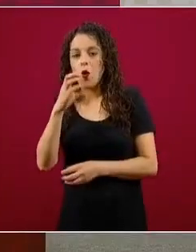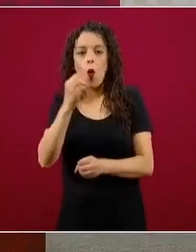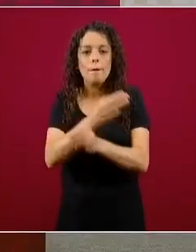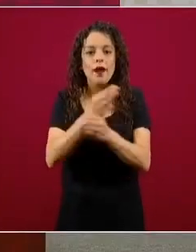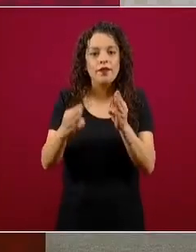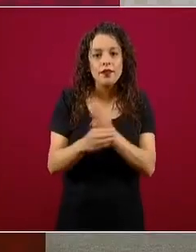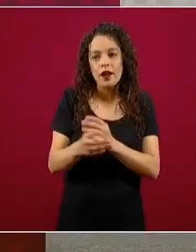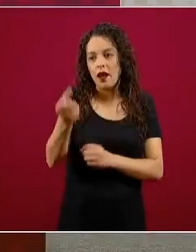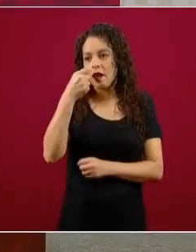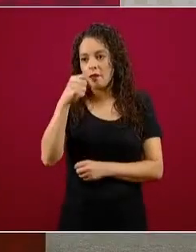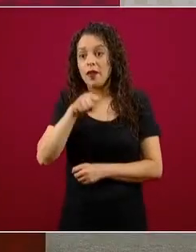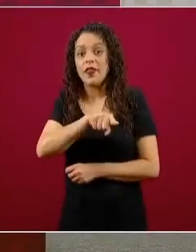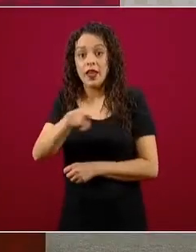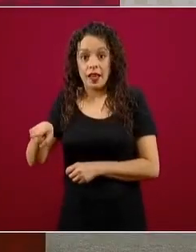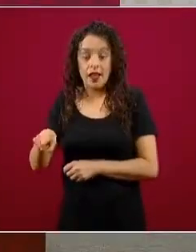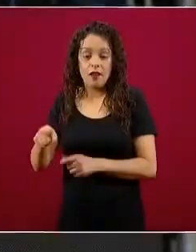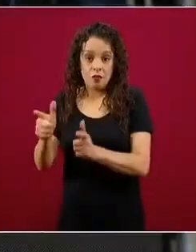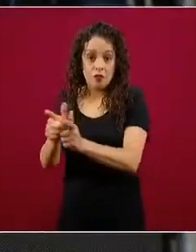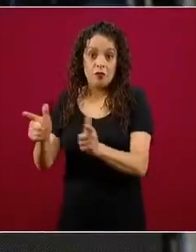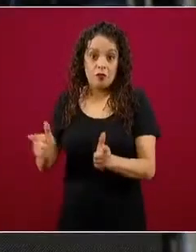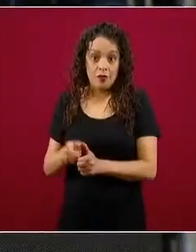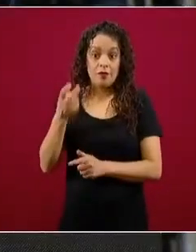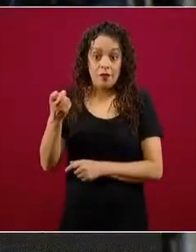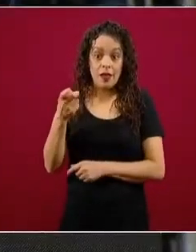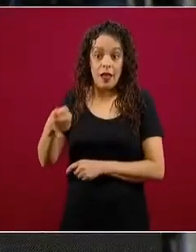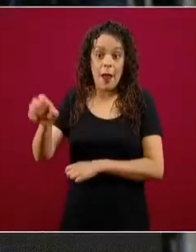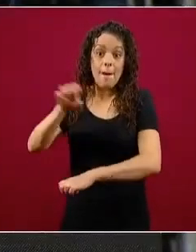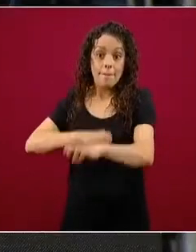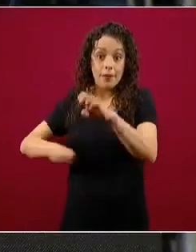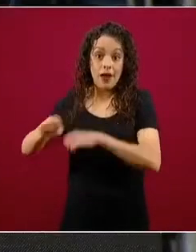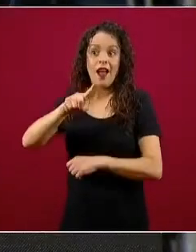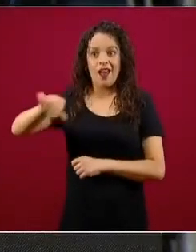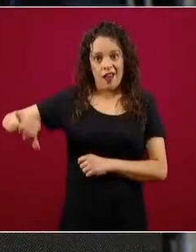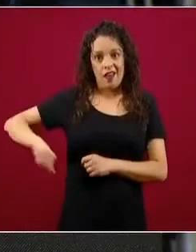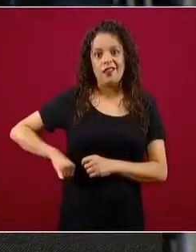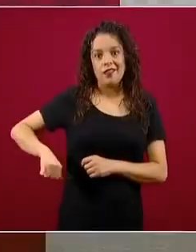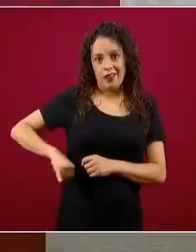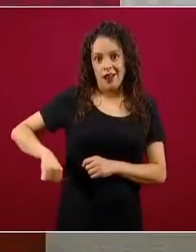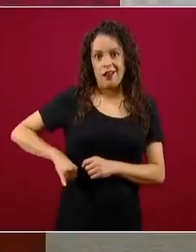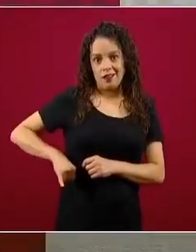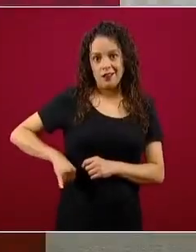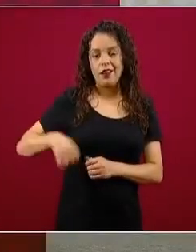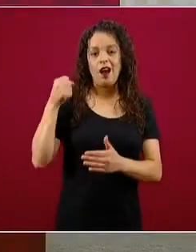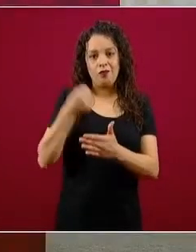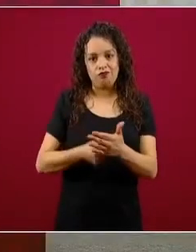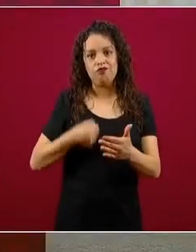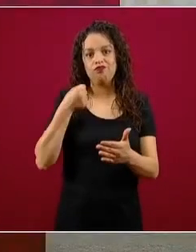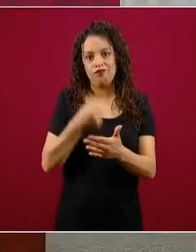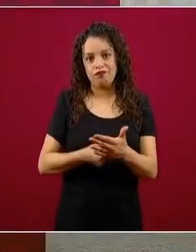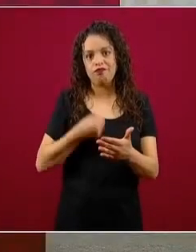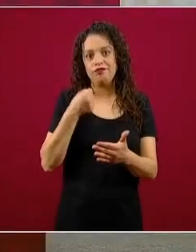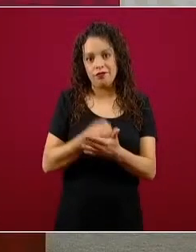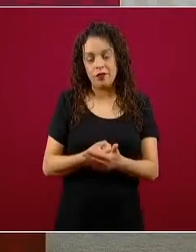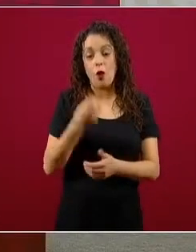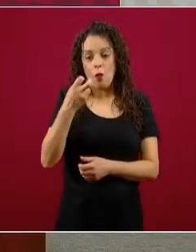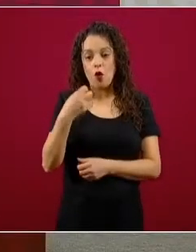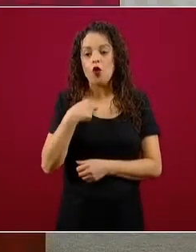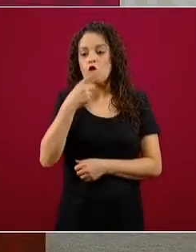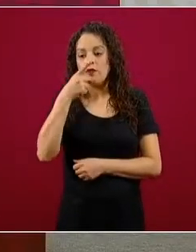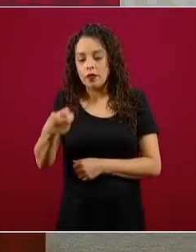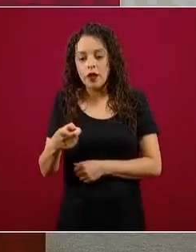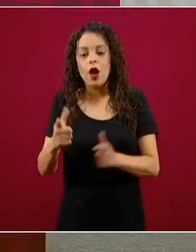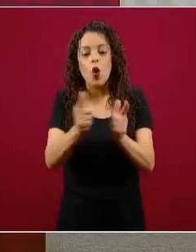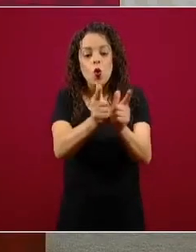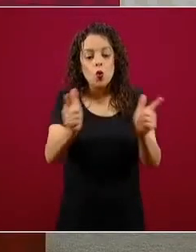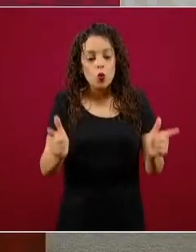médicos, de ciertos grupos empresariales. Entonces, por eso decimos, hay grupos de interés, en la medida en